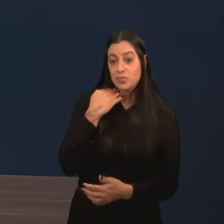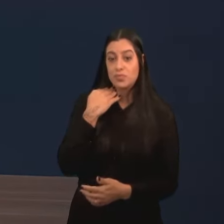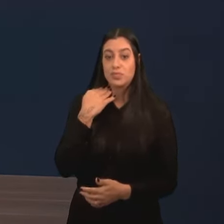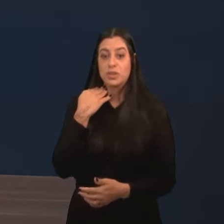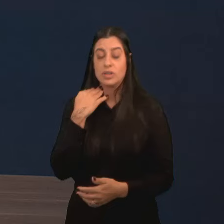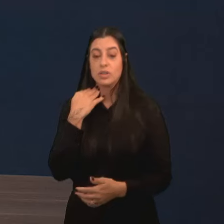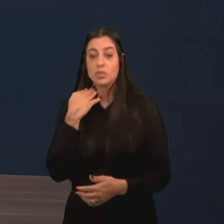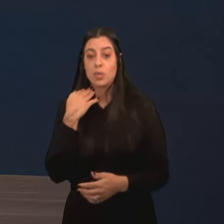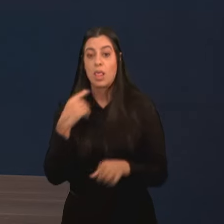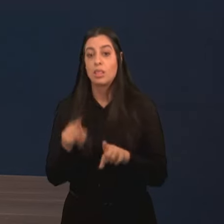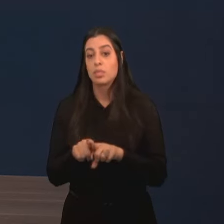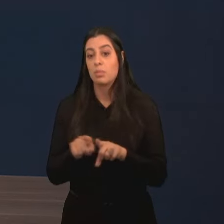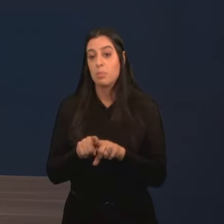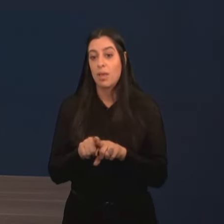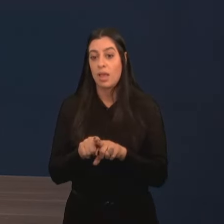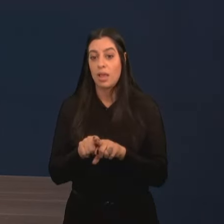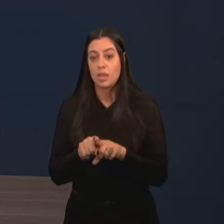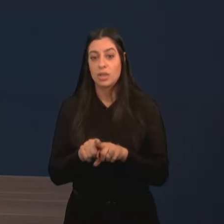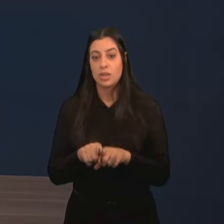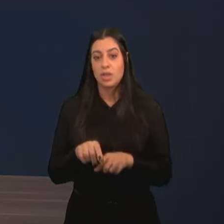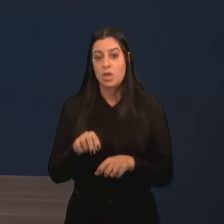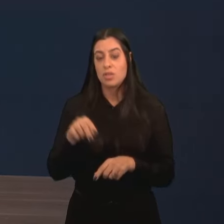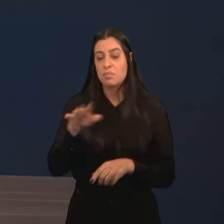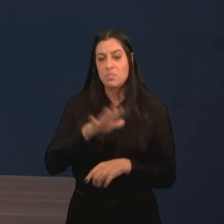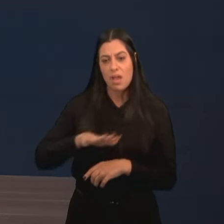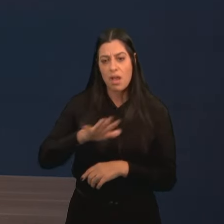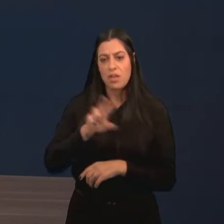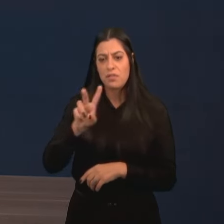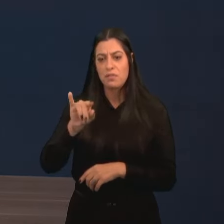para el exterminio de las mujeres en el plan virtual.